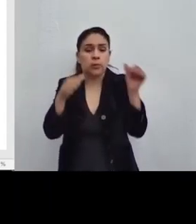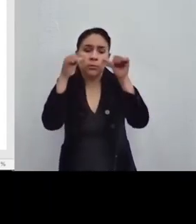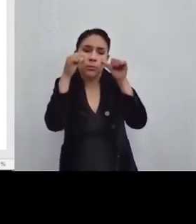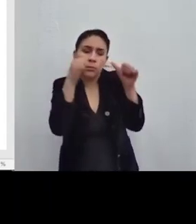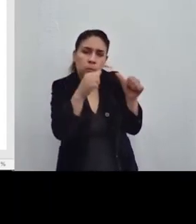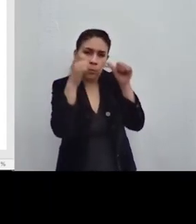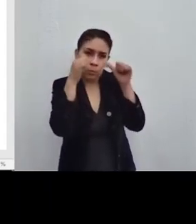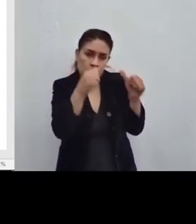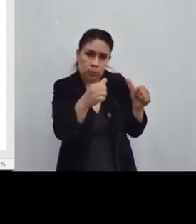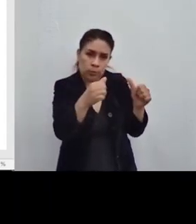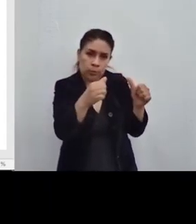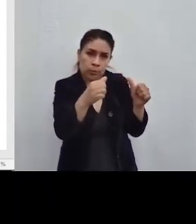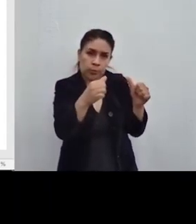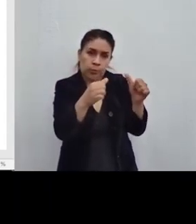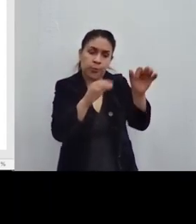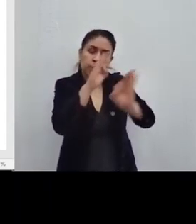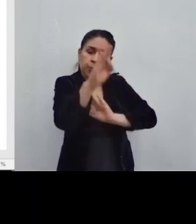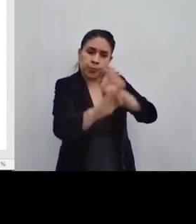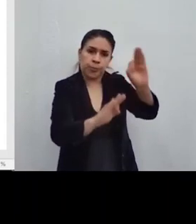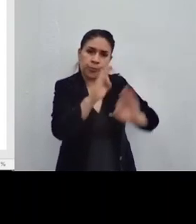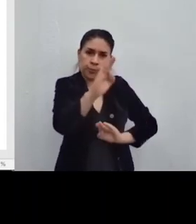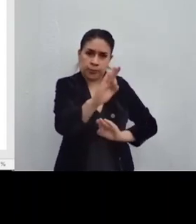discapacidad.